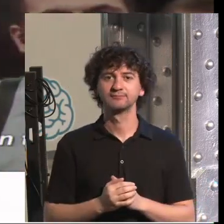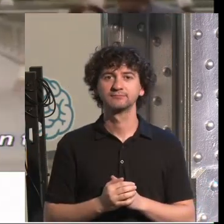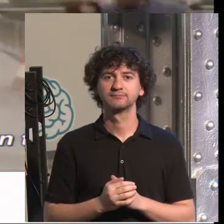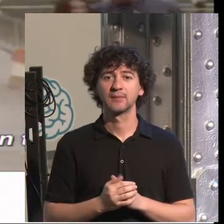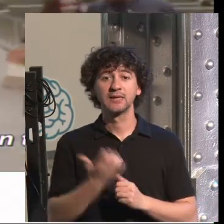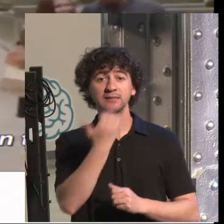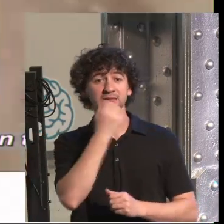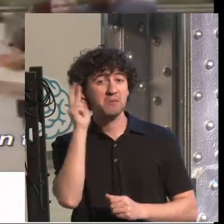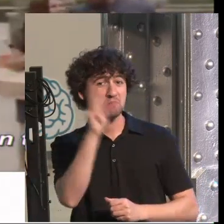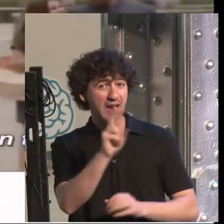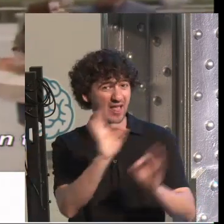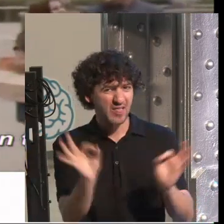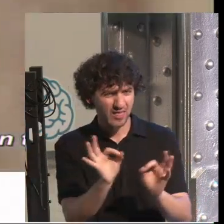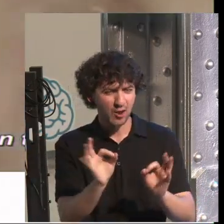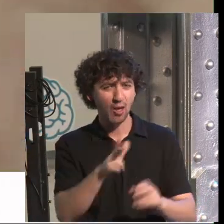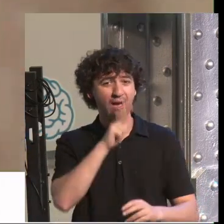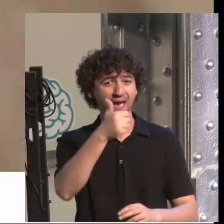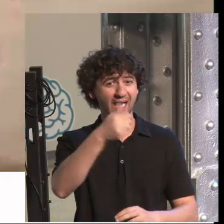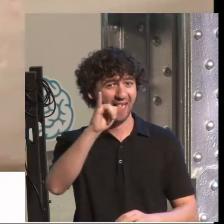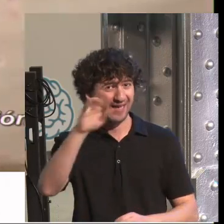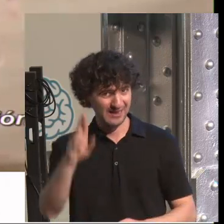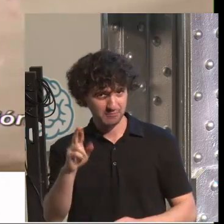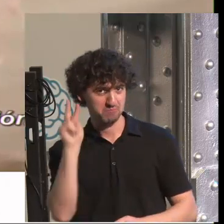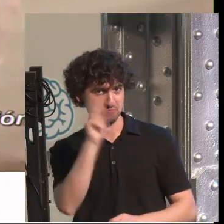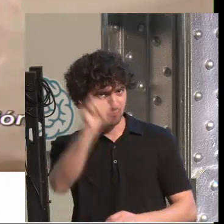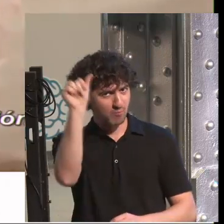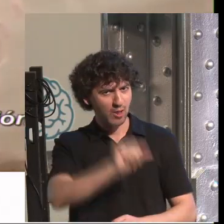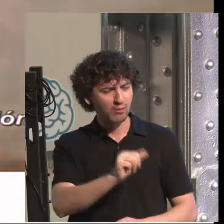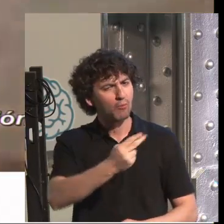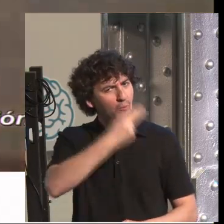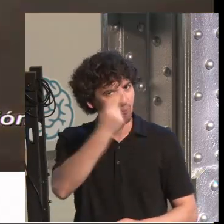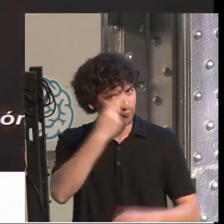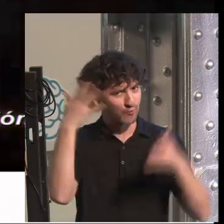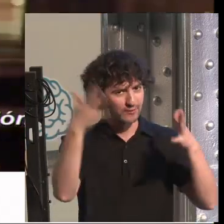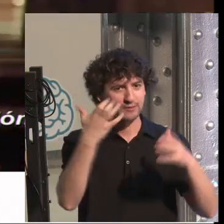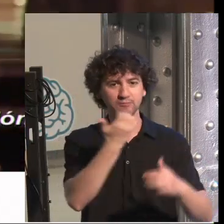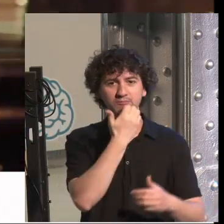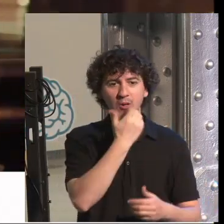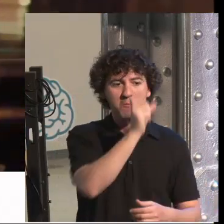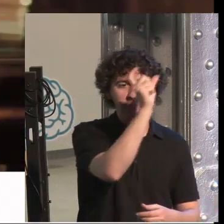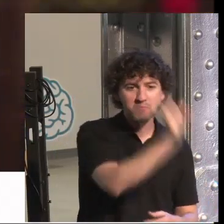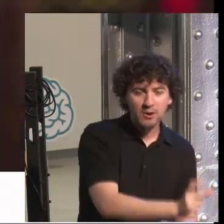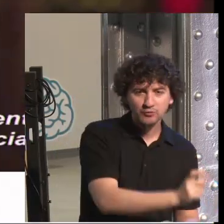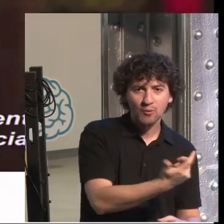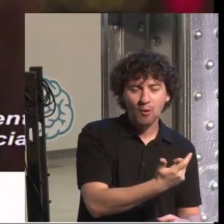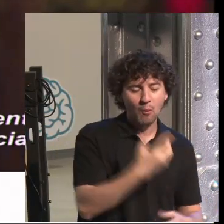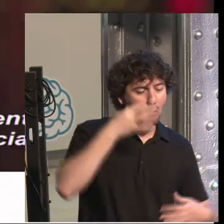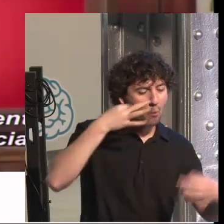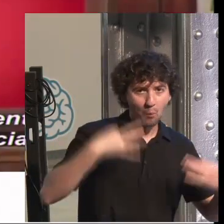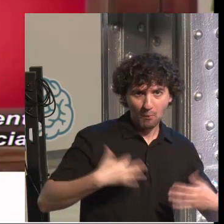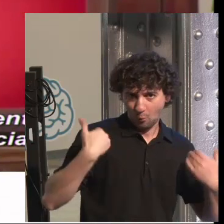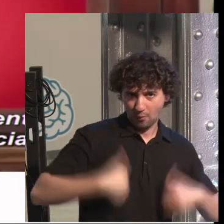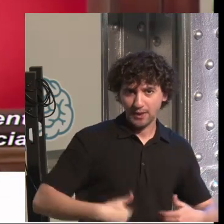Si no la habéis visto, es una película muy recomendable. Consiste en la relación entre un humano y un sistema de inteligencia